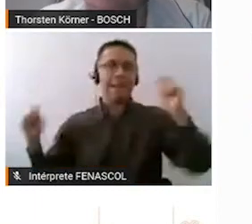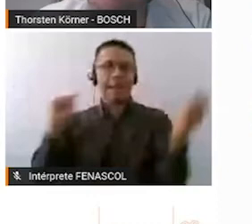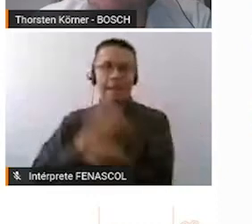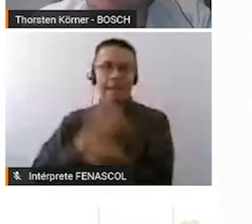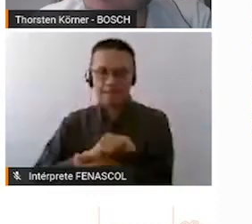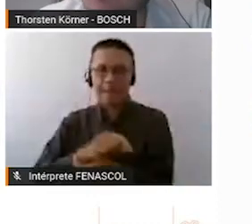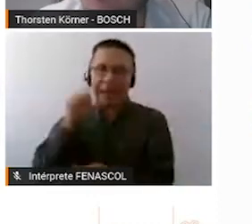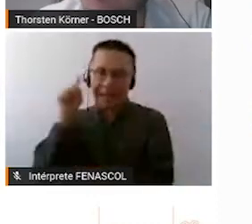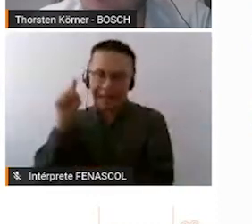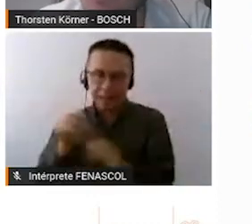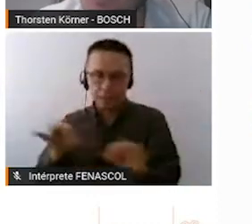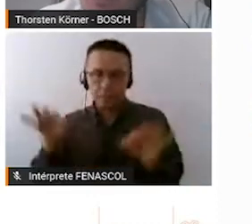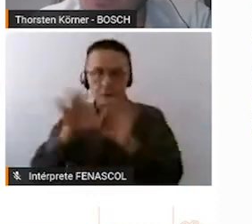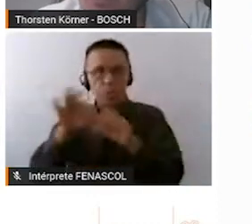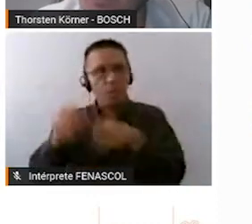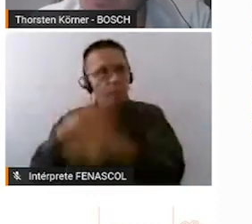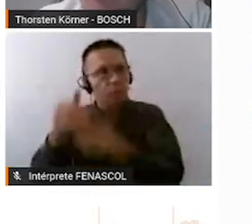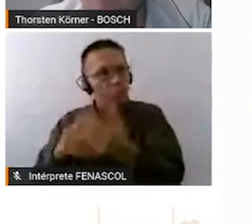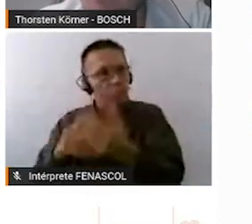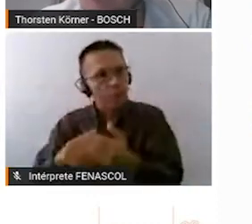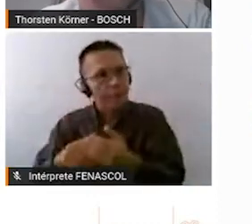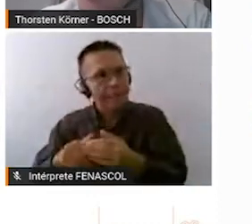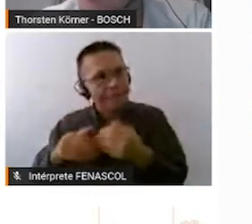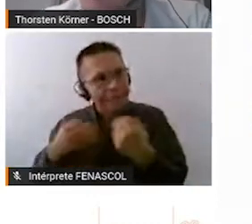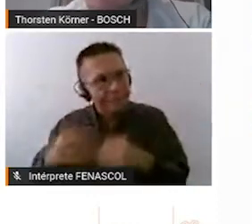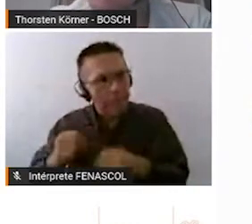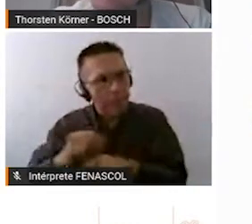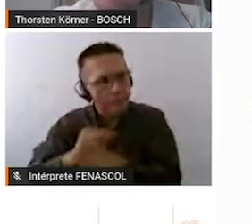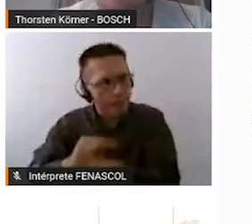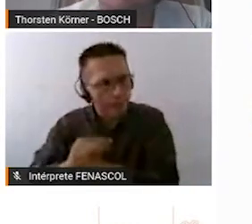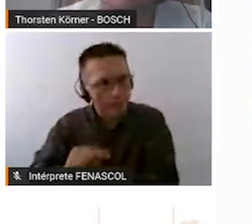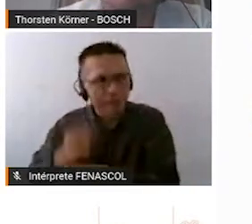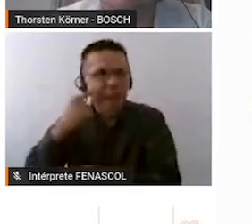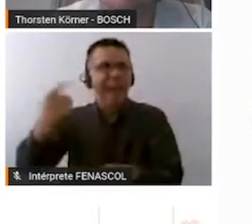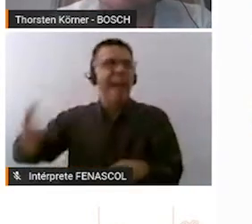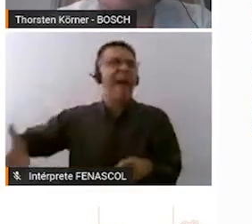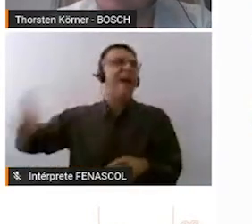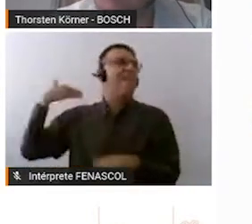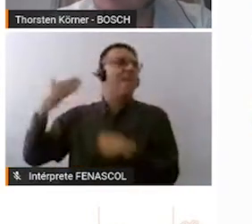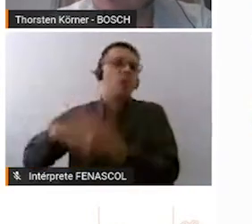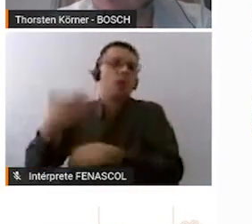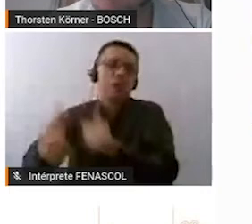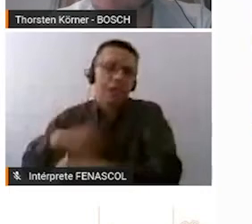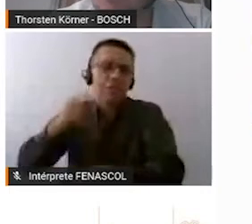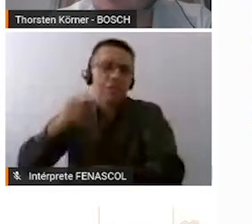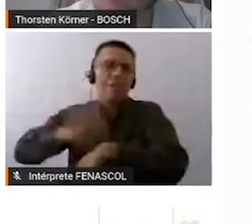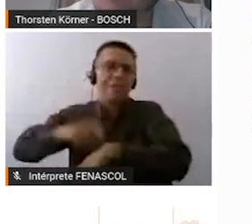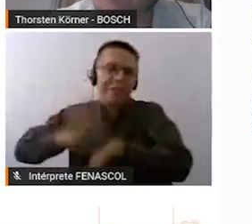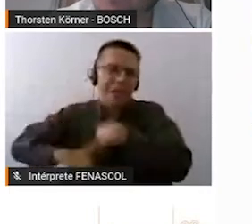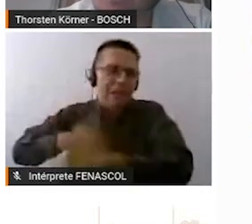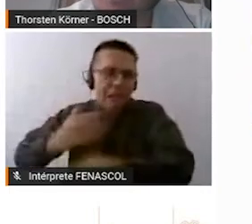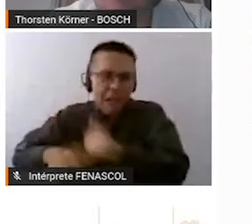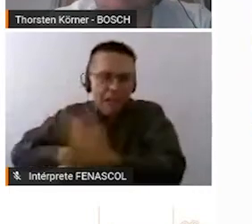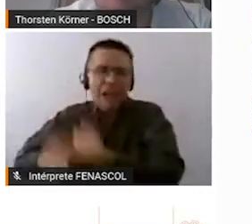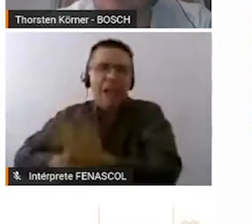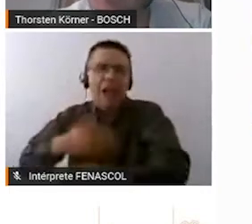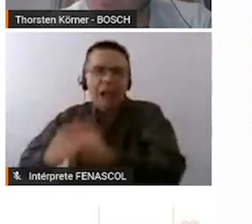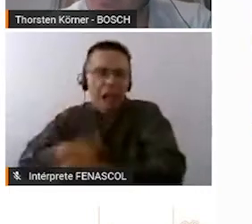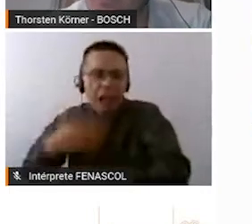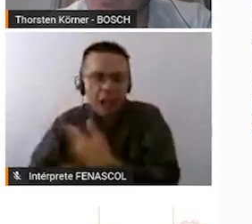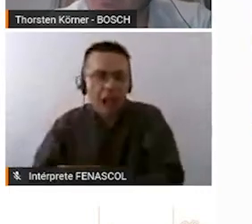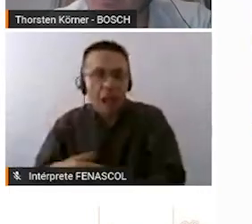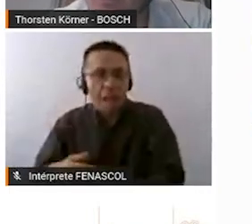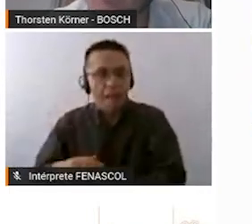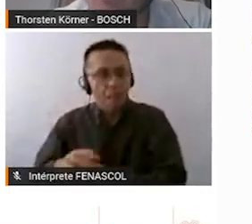de optimizar procesos hoy en día a diferencia de cómo lo hacíamos en el pasado. Ahí es